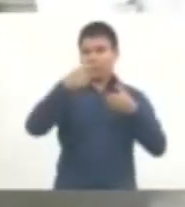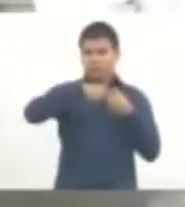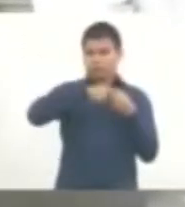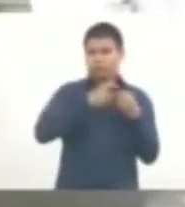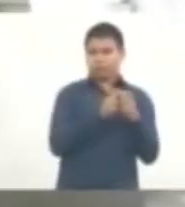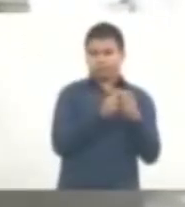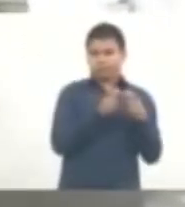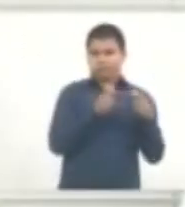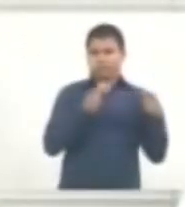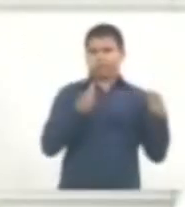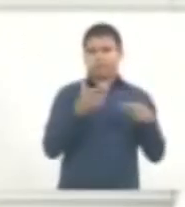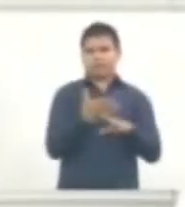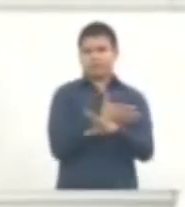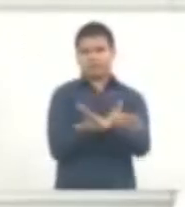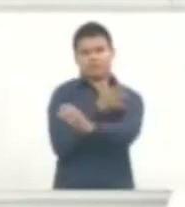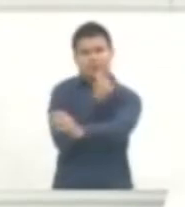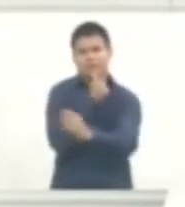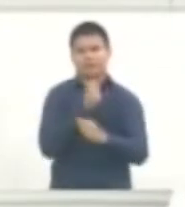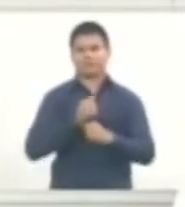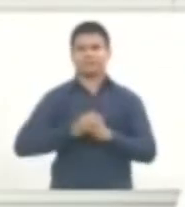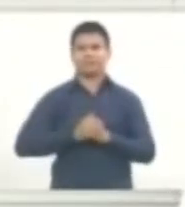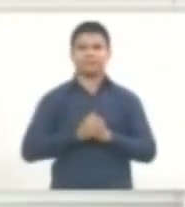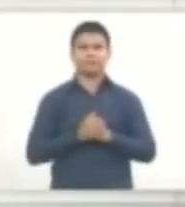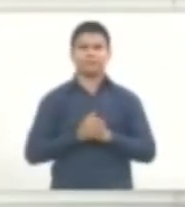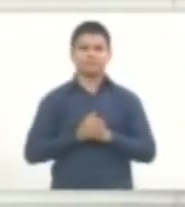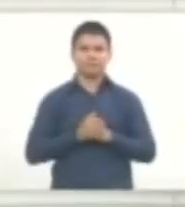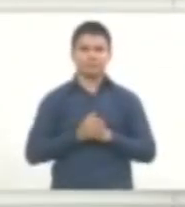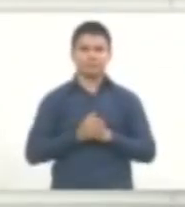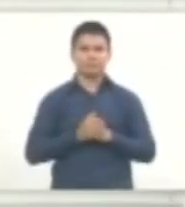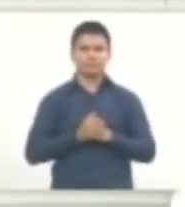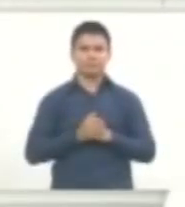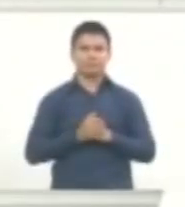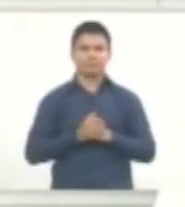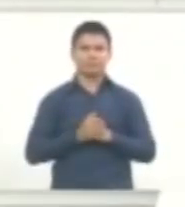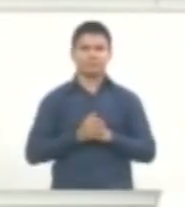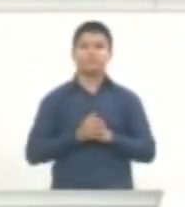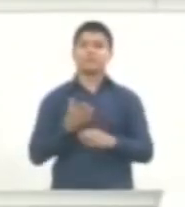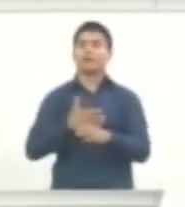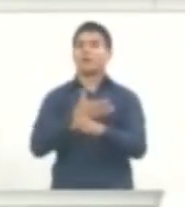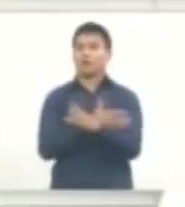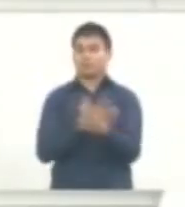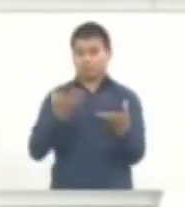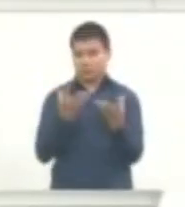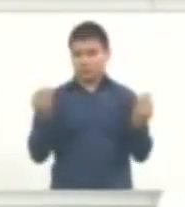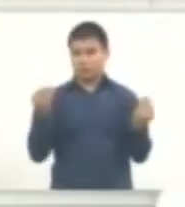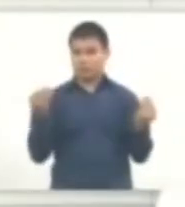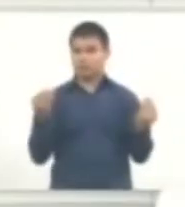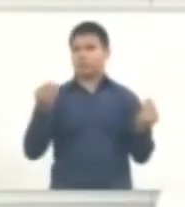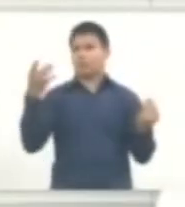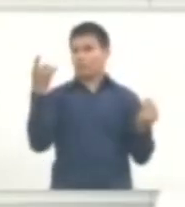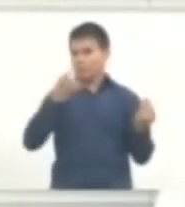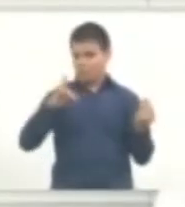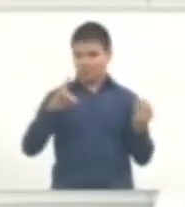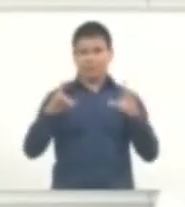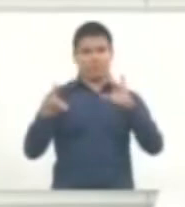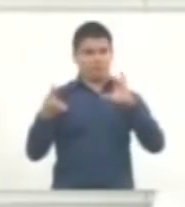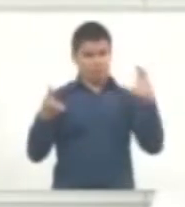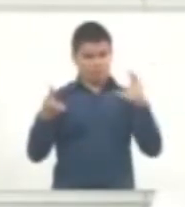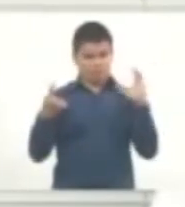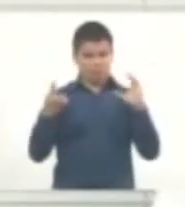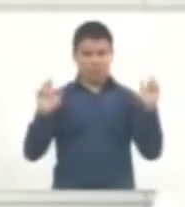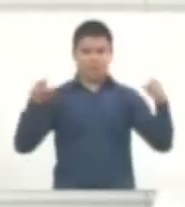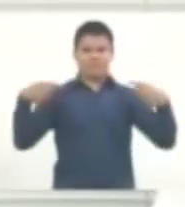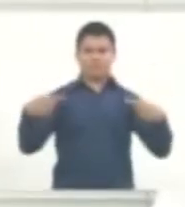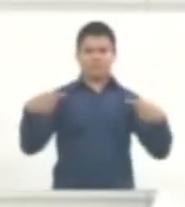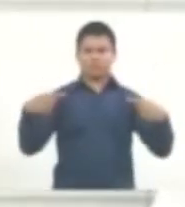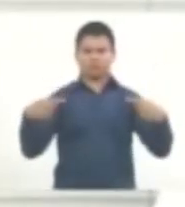como en encuentros anteriores. El partido con Bolivia pues no ha generado mucho más expectativas